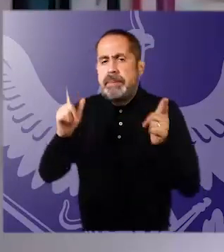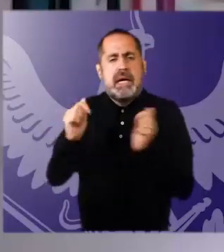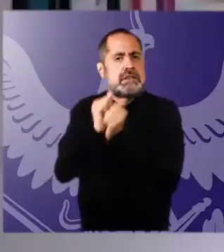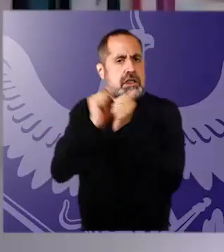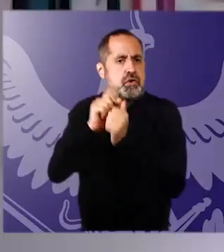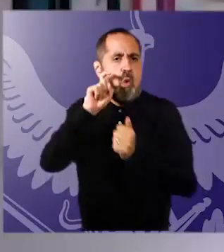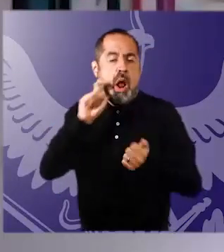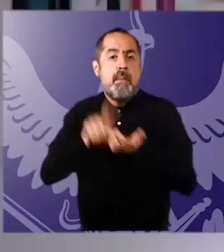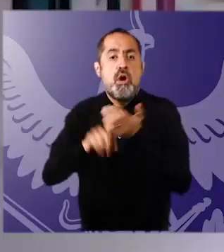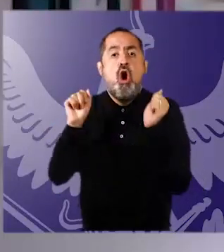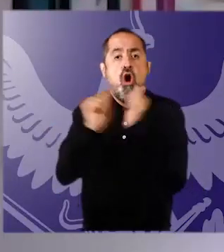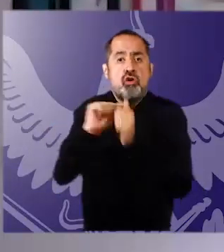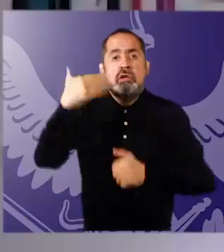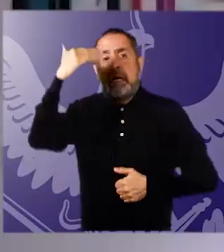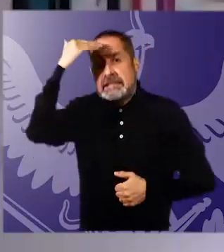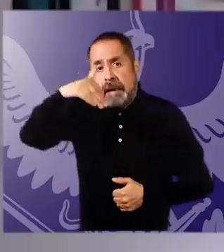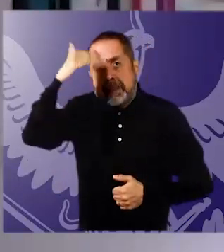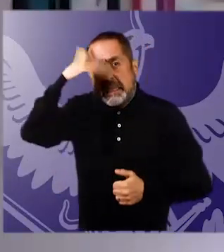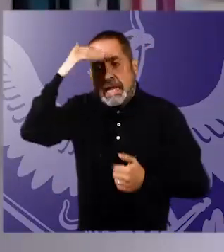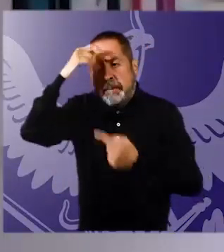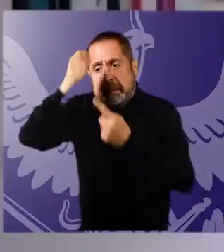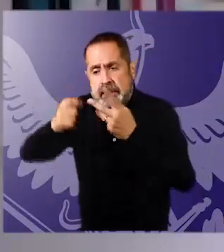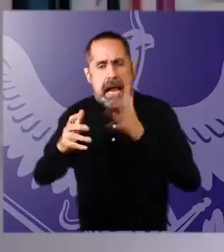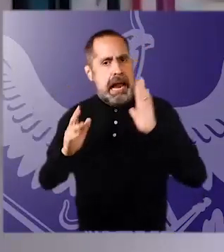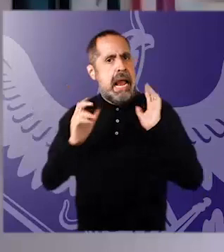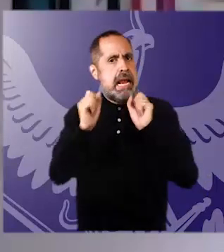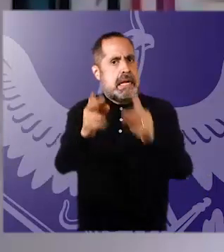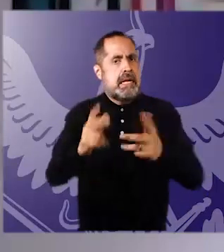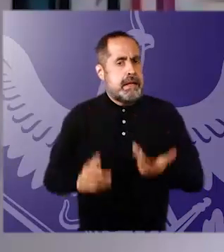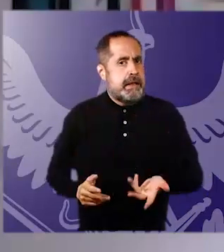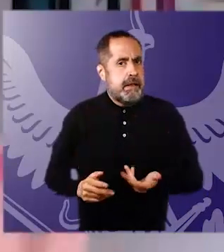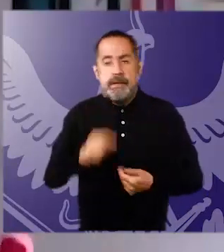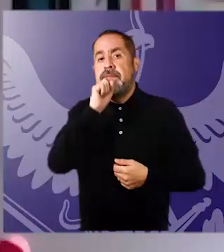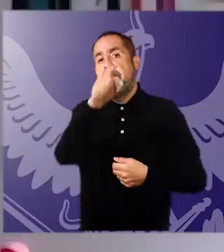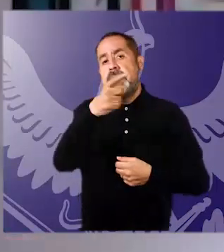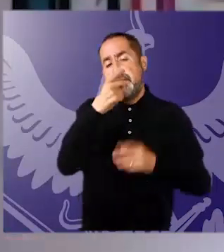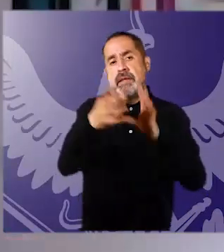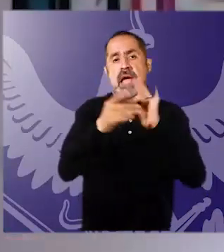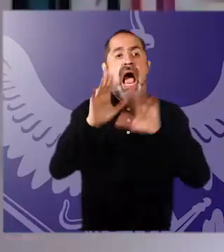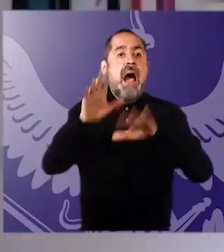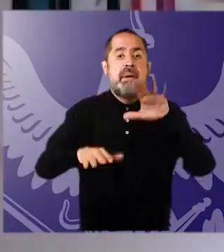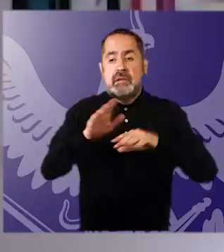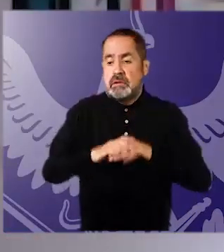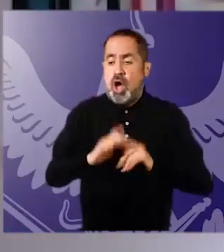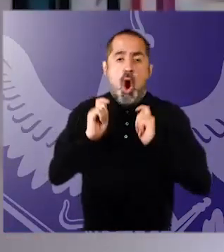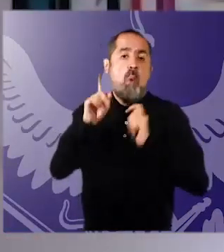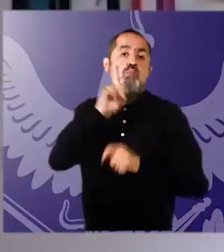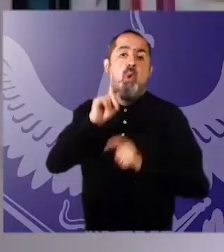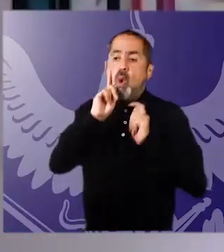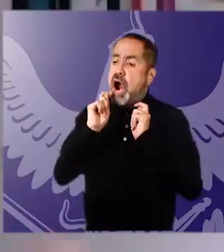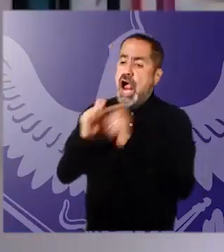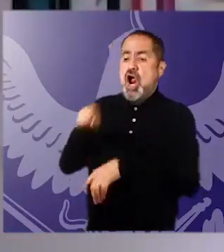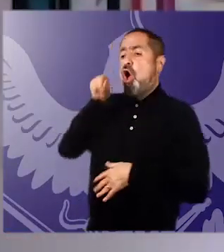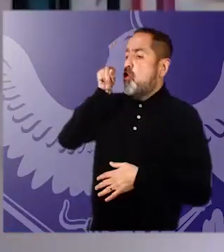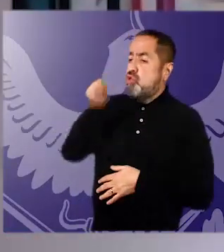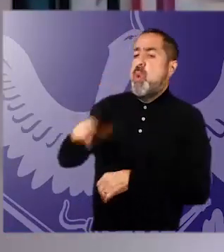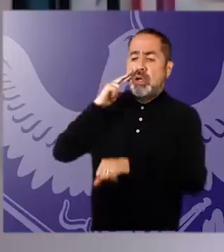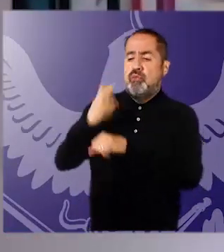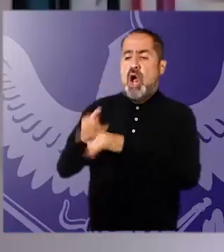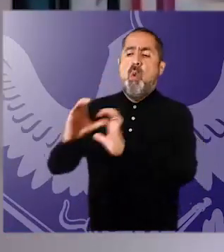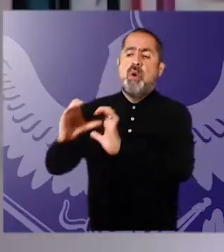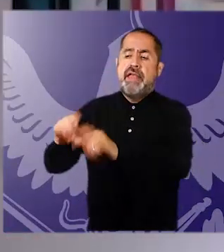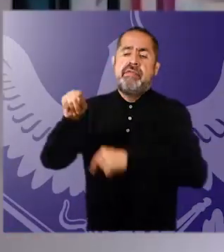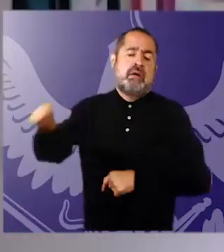sexual autónoma, libre e informada. También hay que decir que muchas veces se delega a la